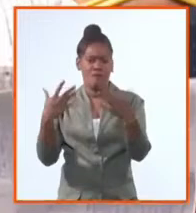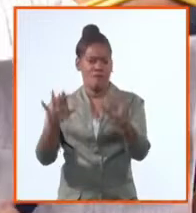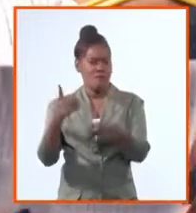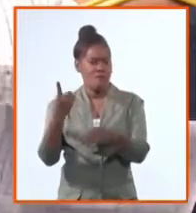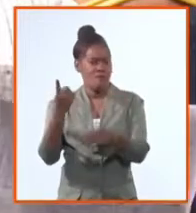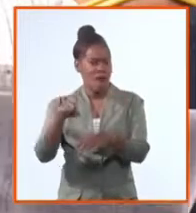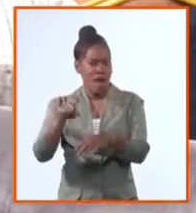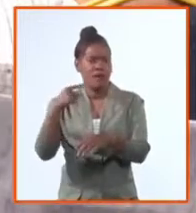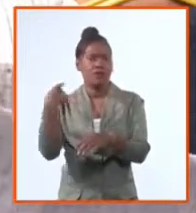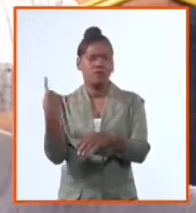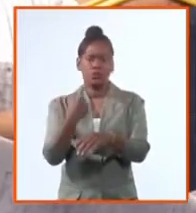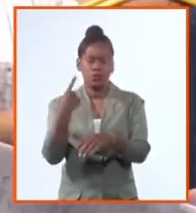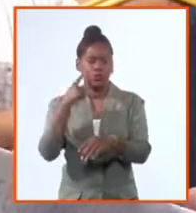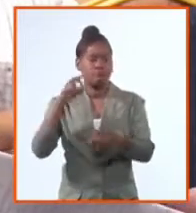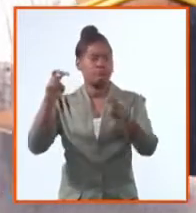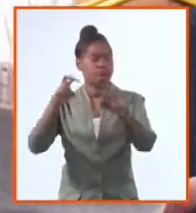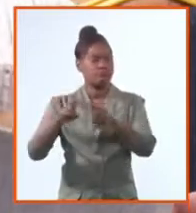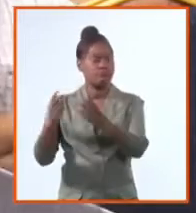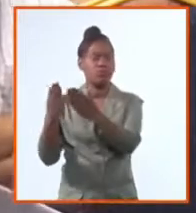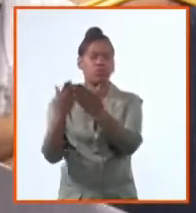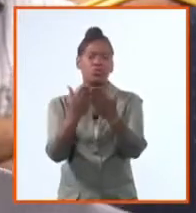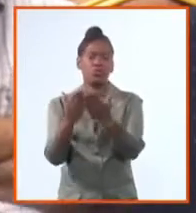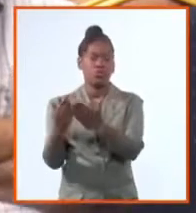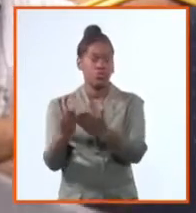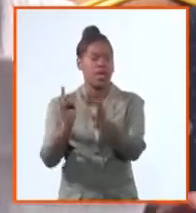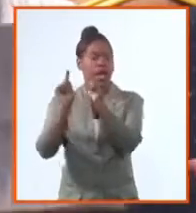de varios un grupo de los